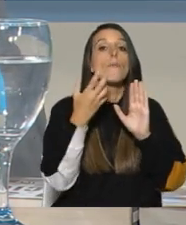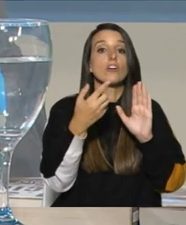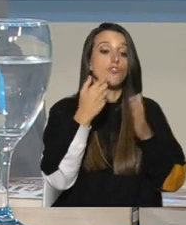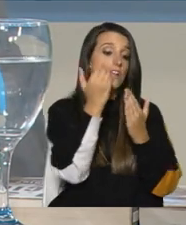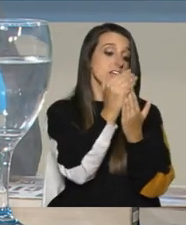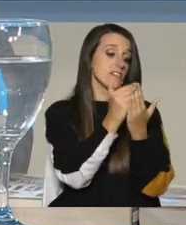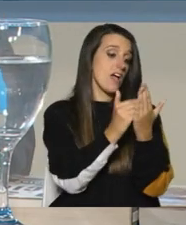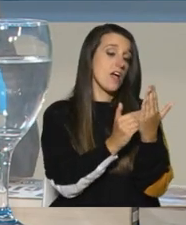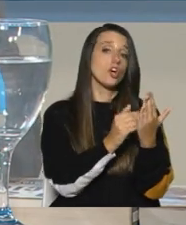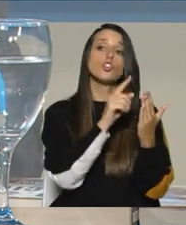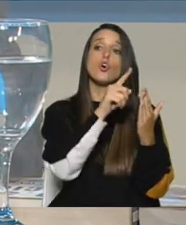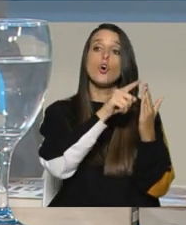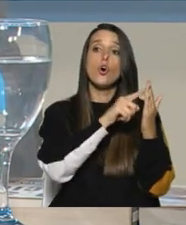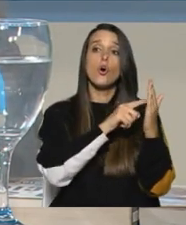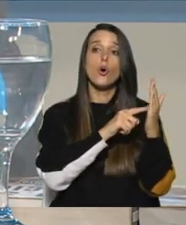lista aquí de todos los